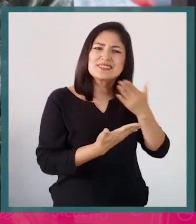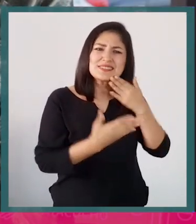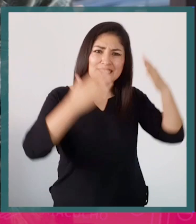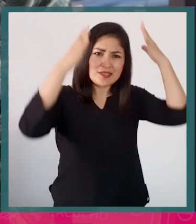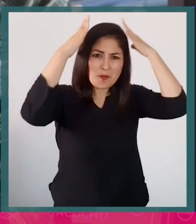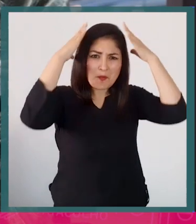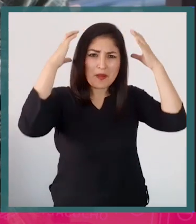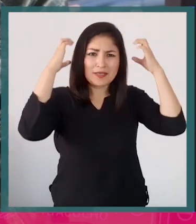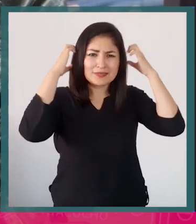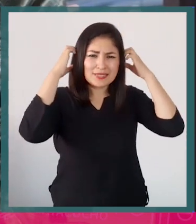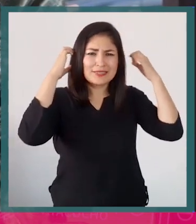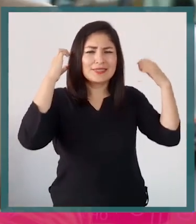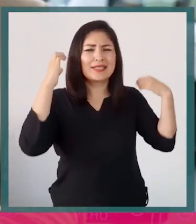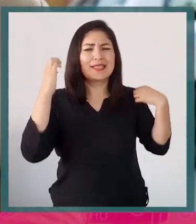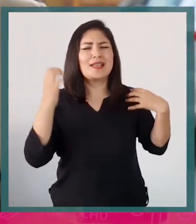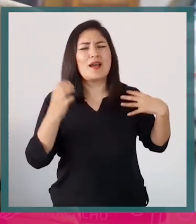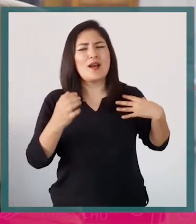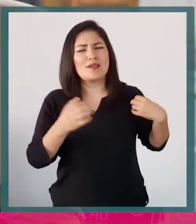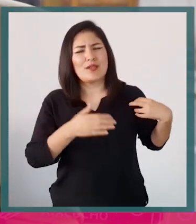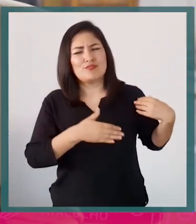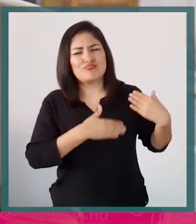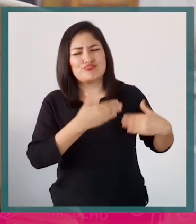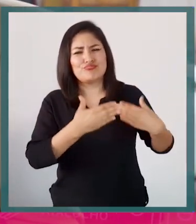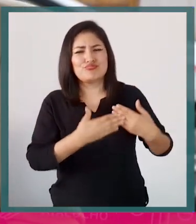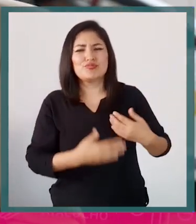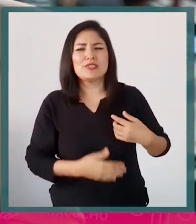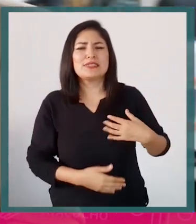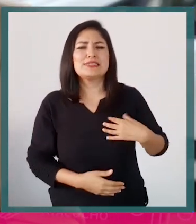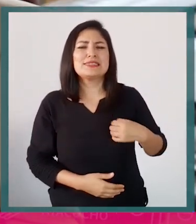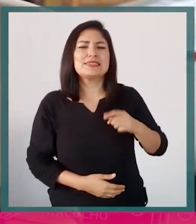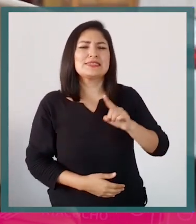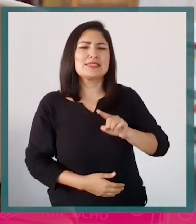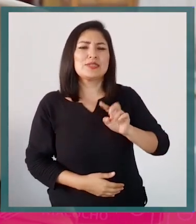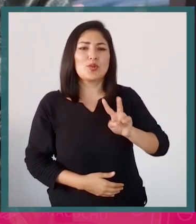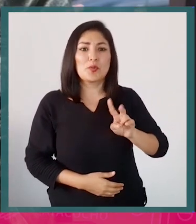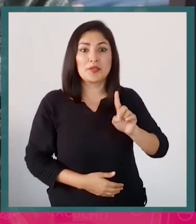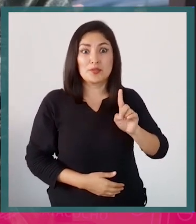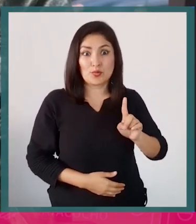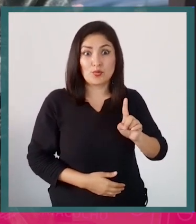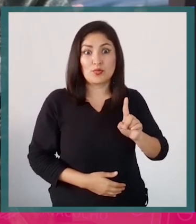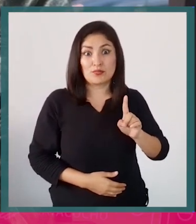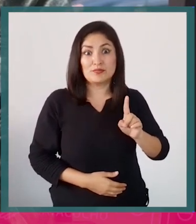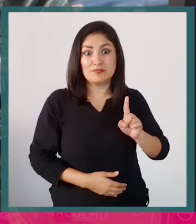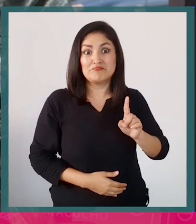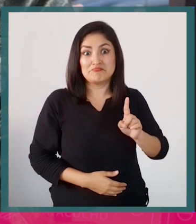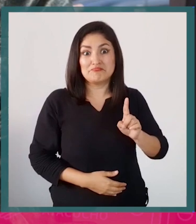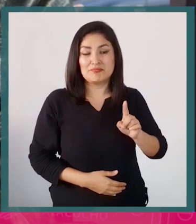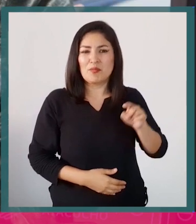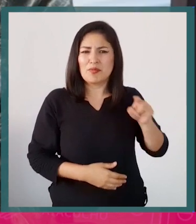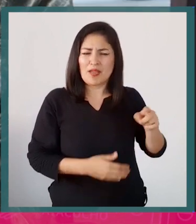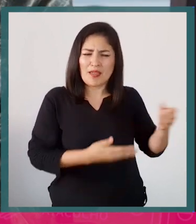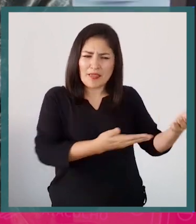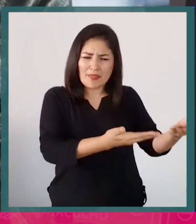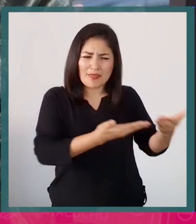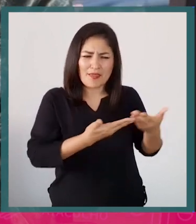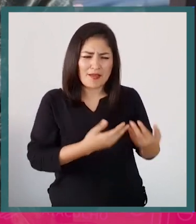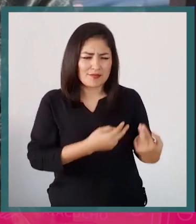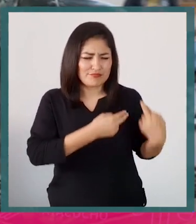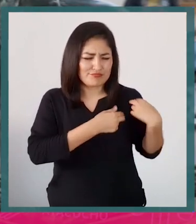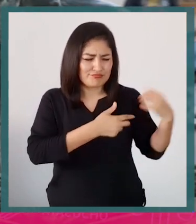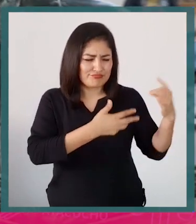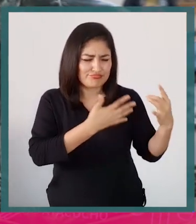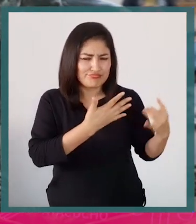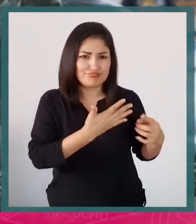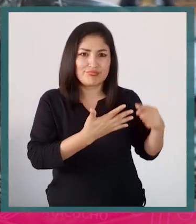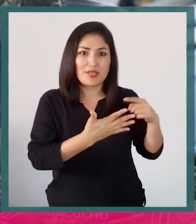nos deja Jorge Basadre Groman, que hoy estaría cumpliendo 121 años de nacimiento y que nos ha dejado un legado importantísimo que pronto